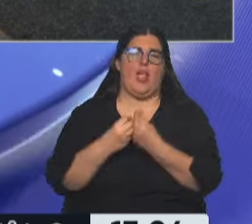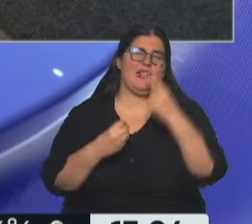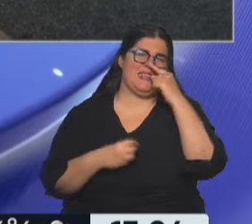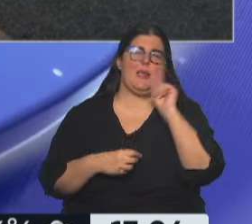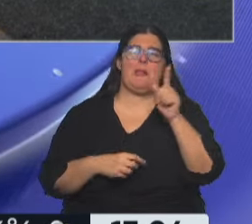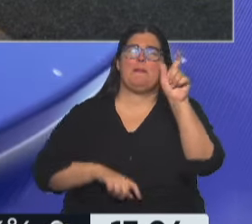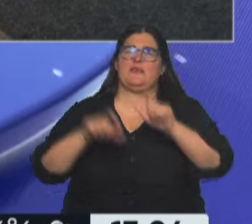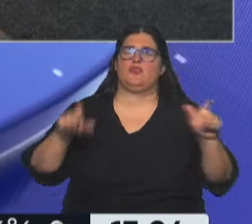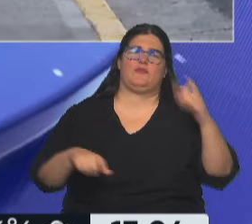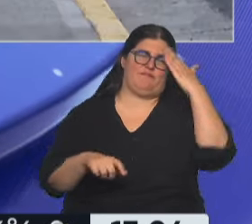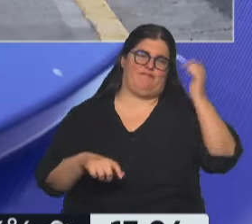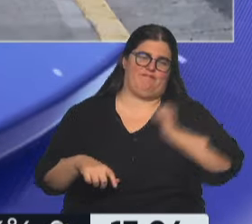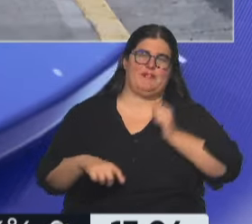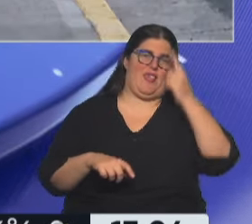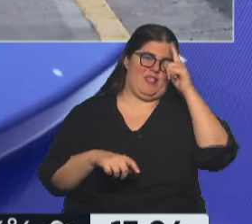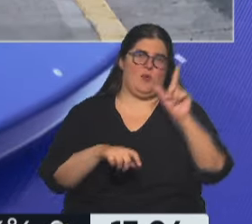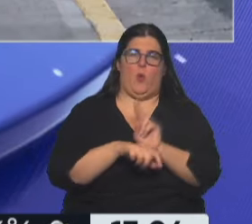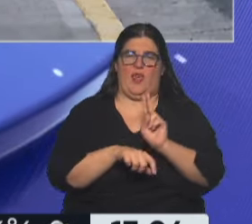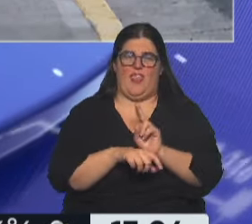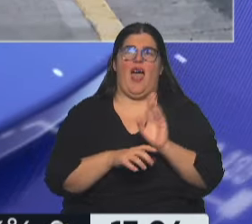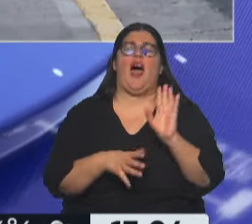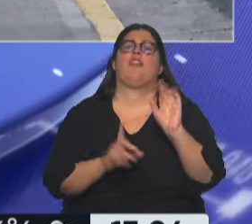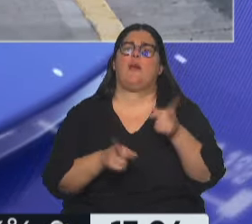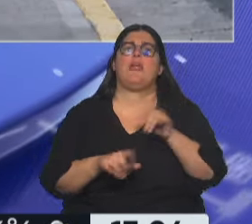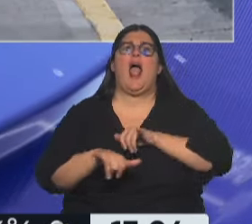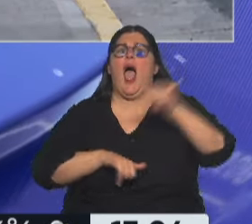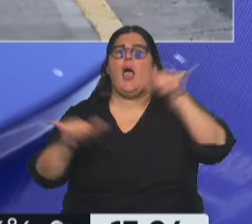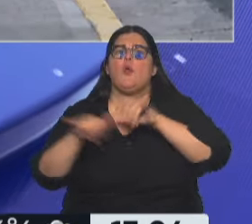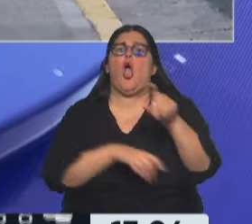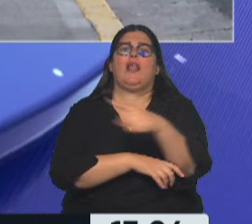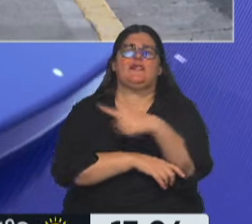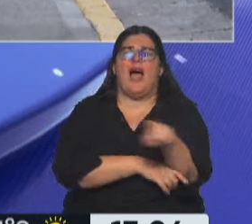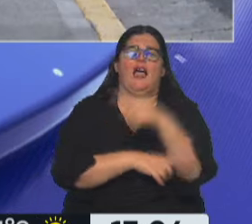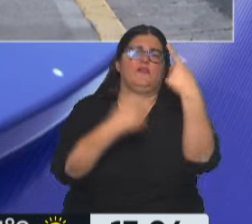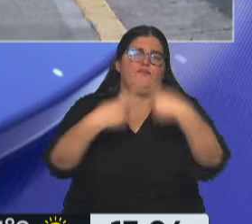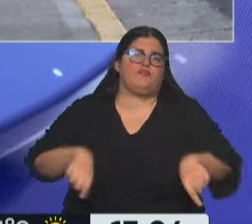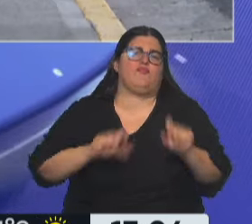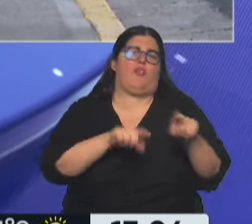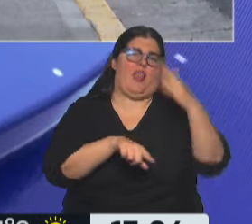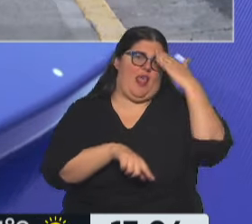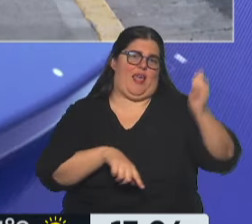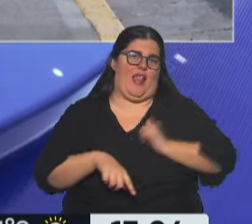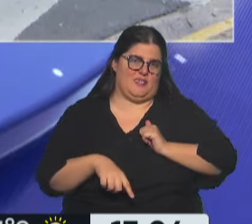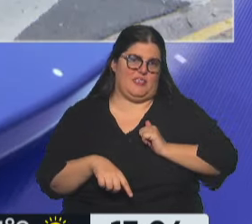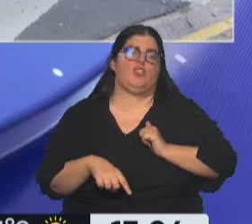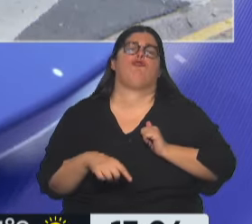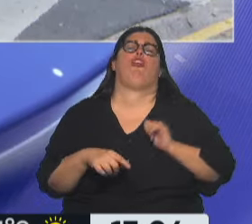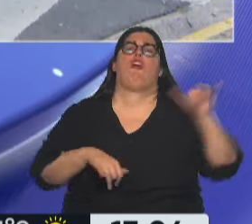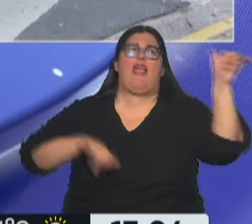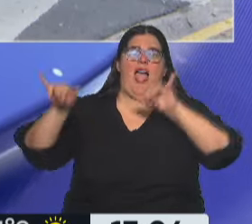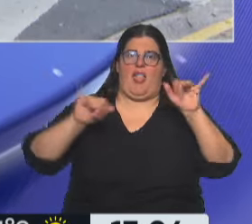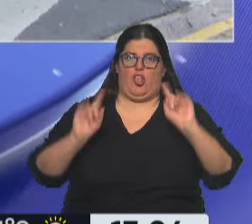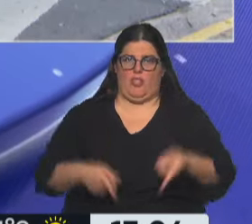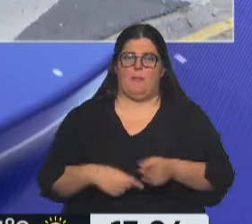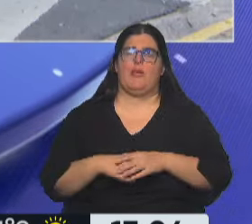fuerzas militares y de seguridad, incluyendo aviones, tanques y otras unidades del ejército y la fuerza aérea. Reiteramos,